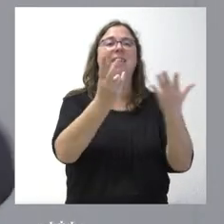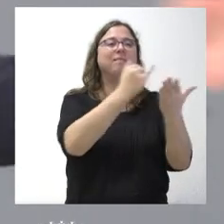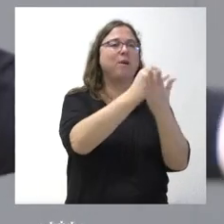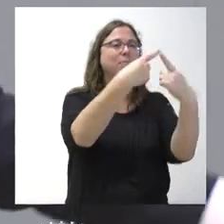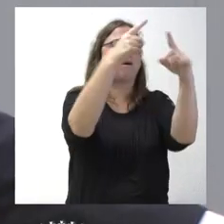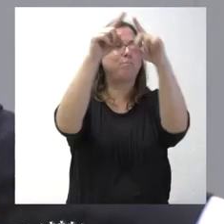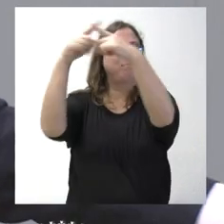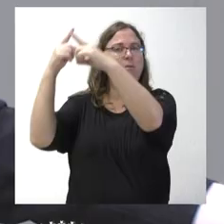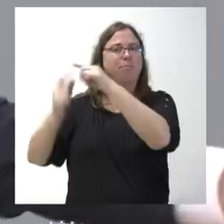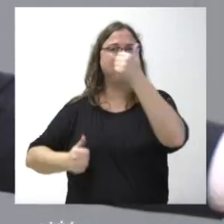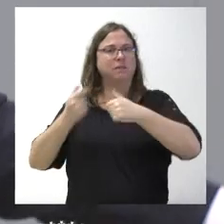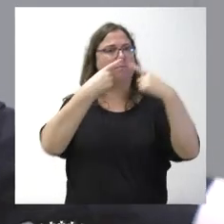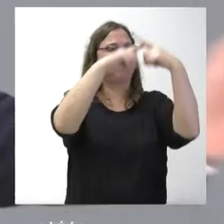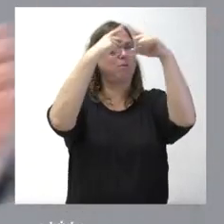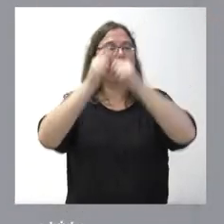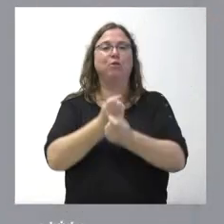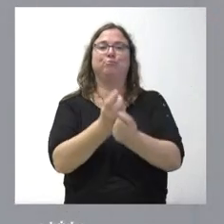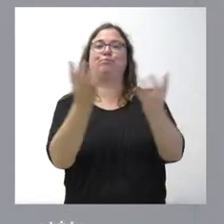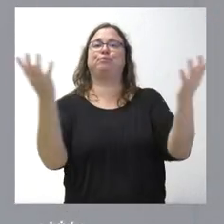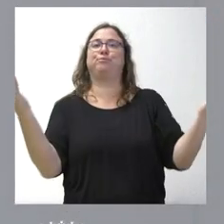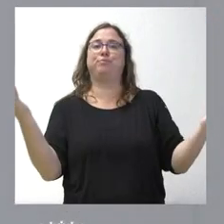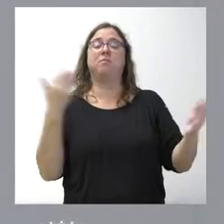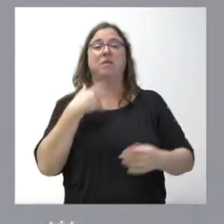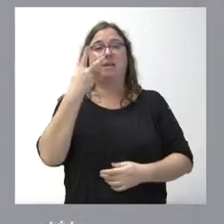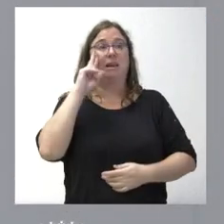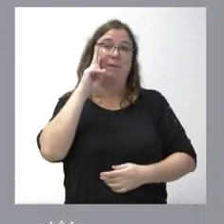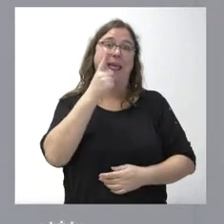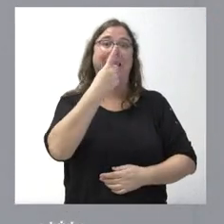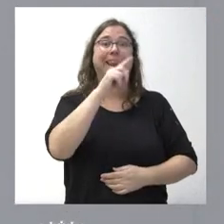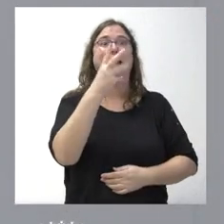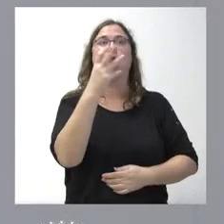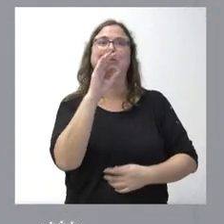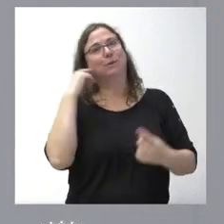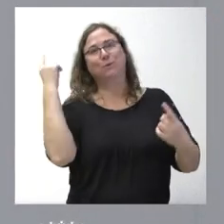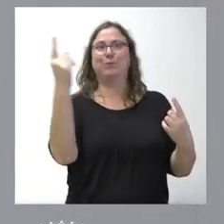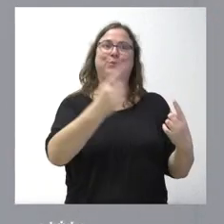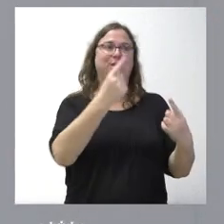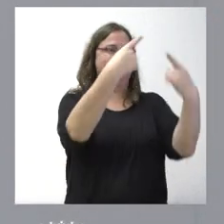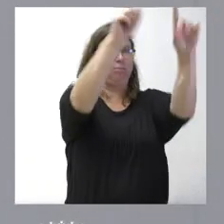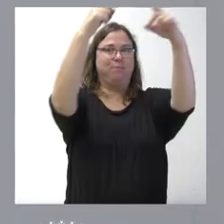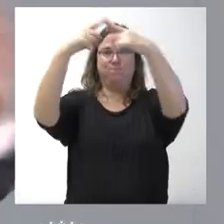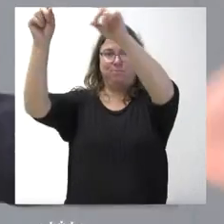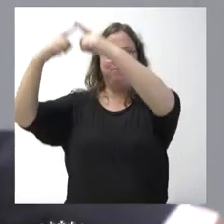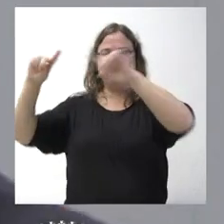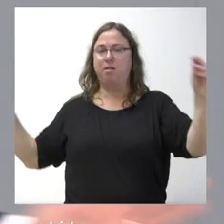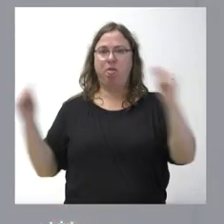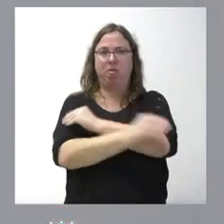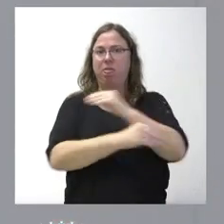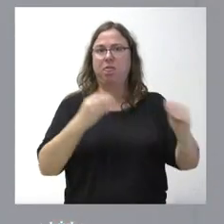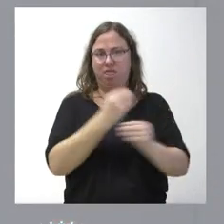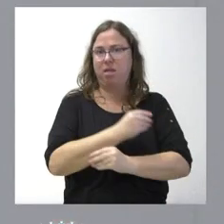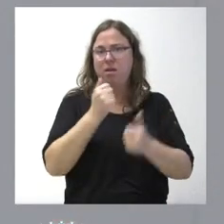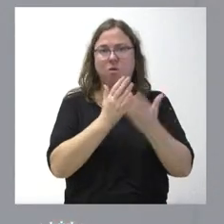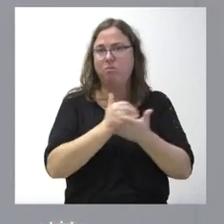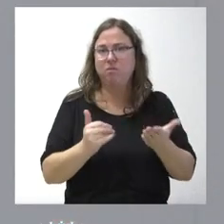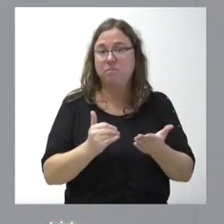en un abanico amplísimo que nos diera lugar a una experiencia de 180 gr entre unas comunid comunidades autónomas y otras comunidades autónomas qué nos